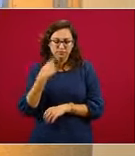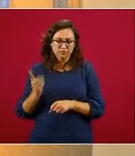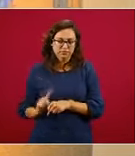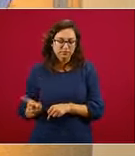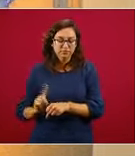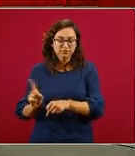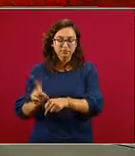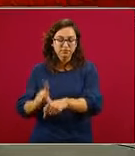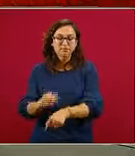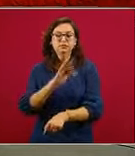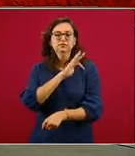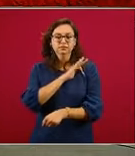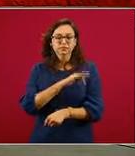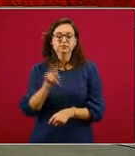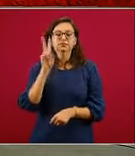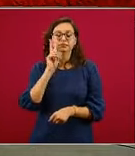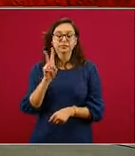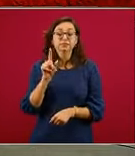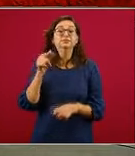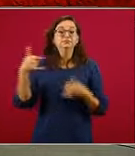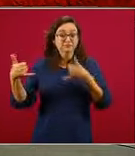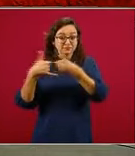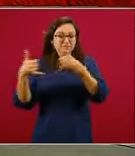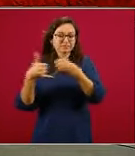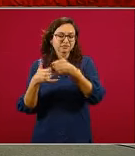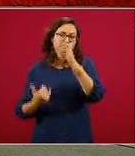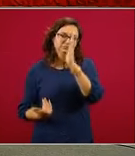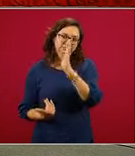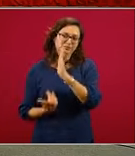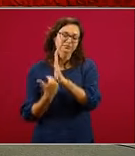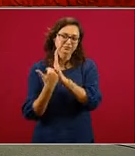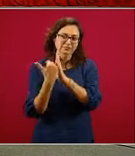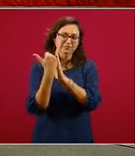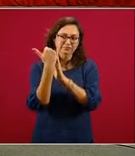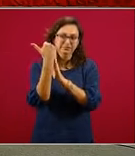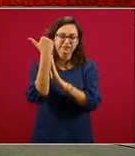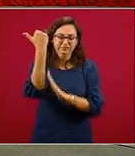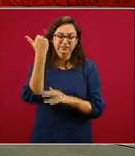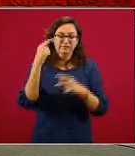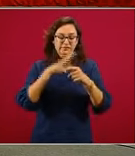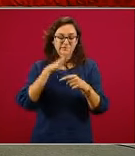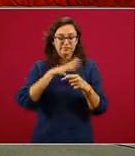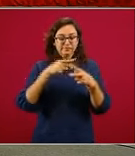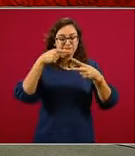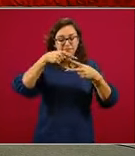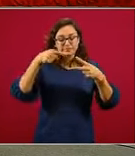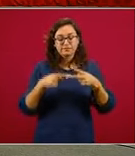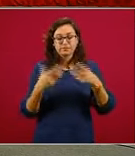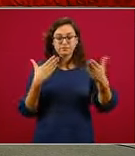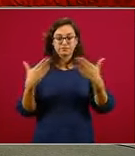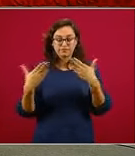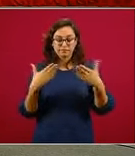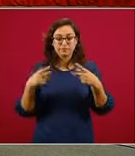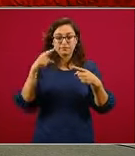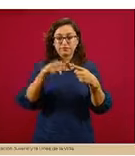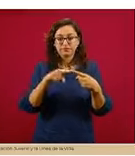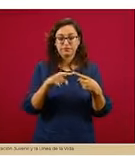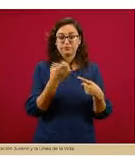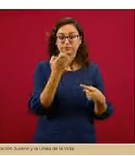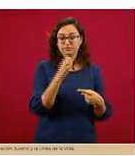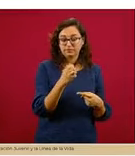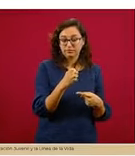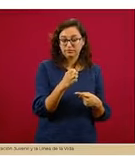hemos visto cómo ha habido un incremento de la demanda de atención. Aquí tenemos 2 periodos, que es el periodo